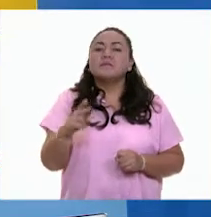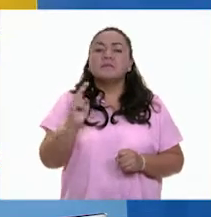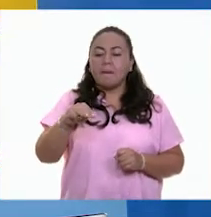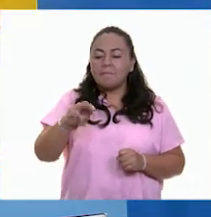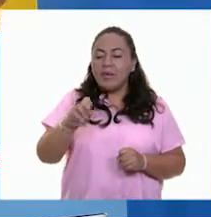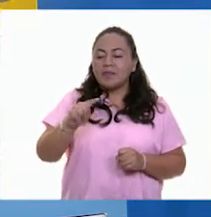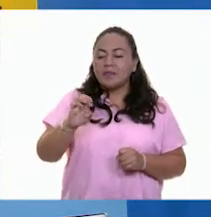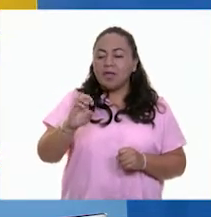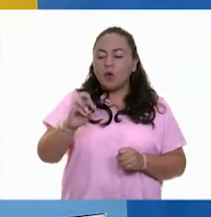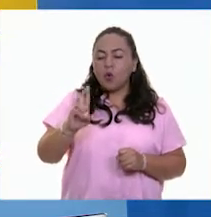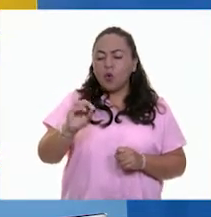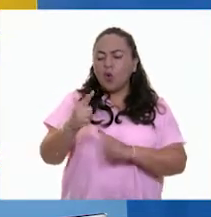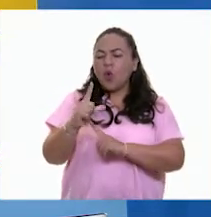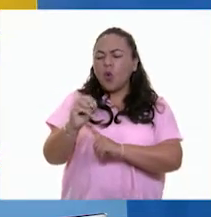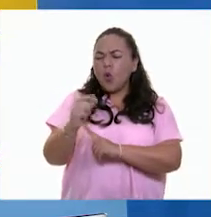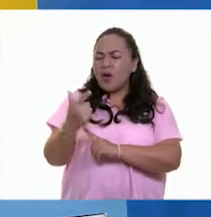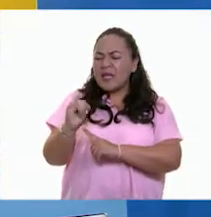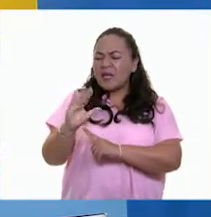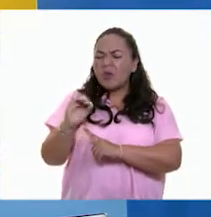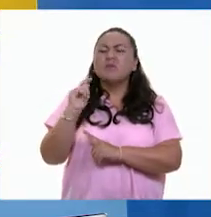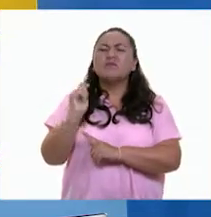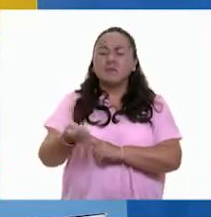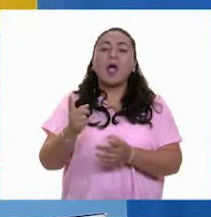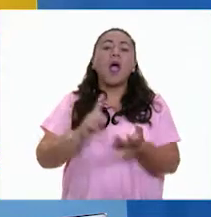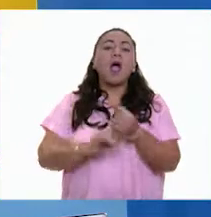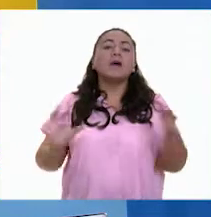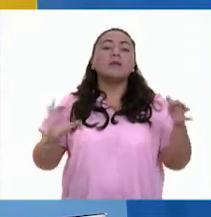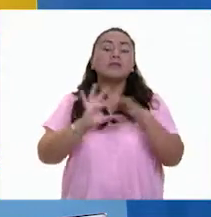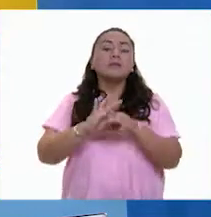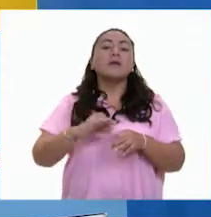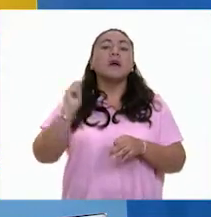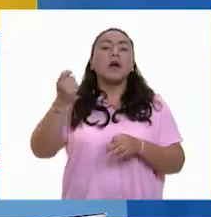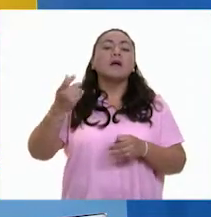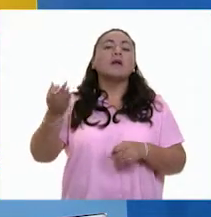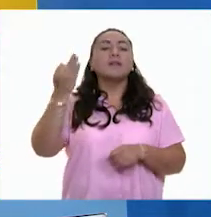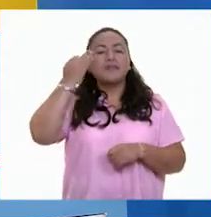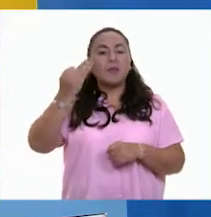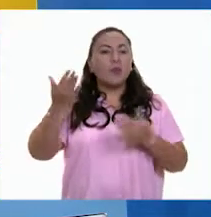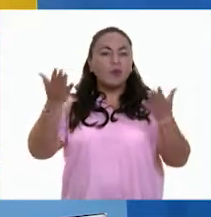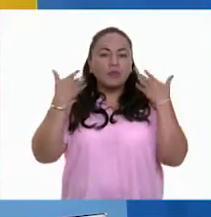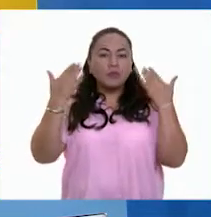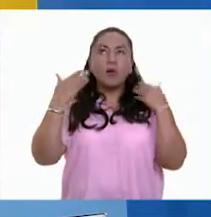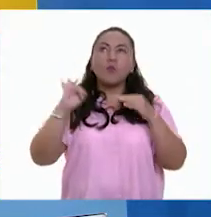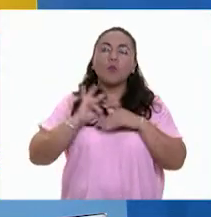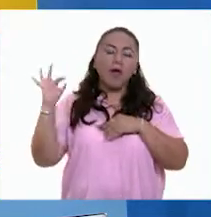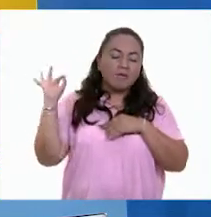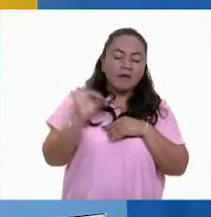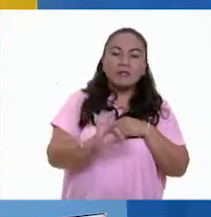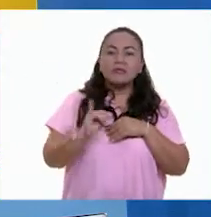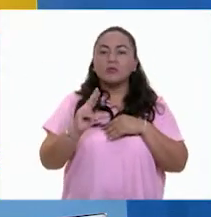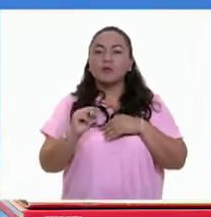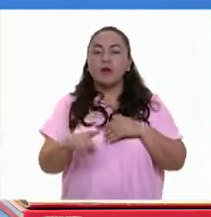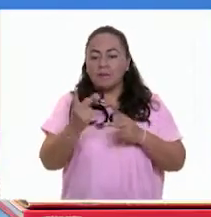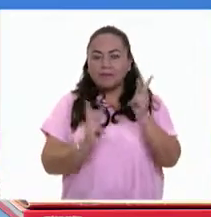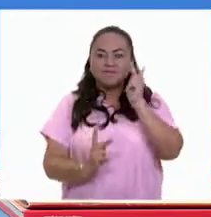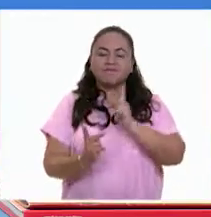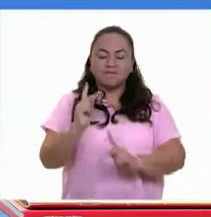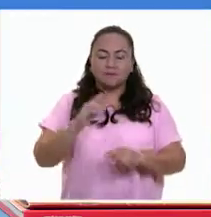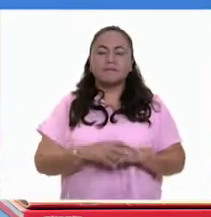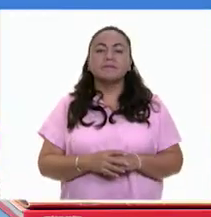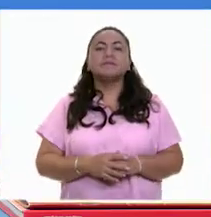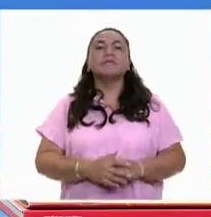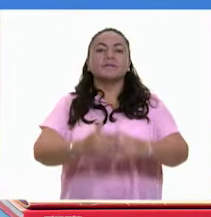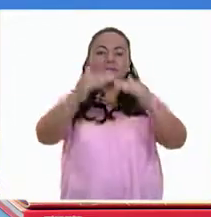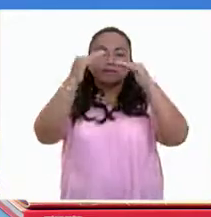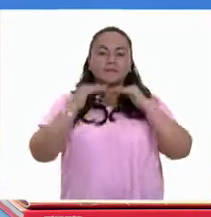que ver con el clima que a veces produce efectos negativos sobre los cultivos. La siguiente es pérdida